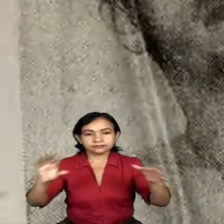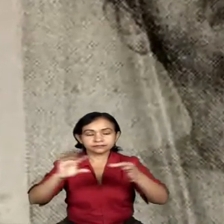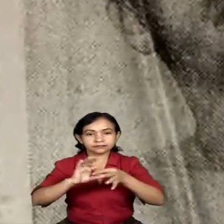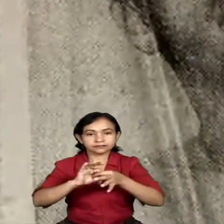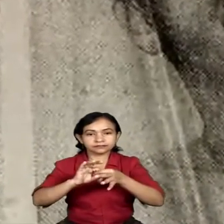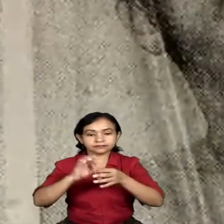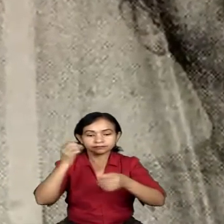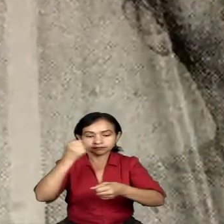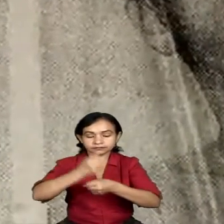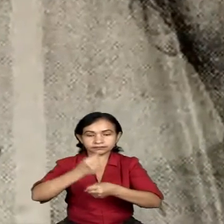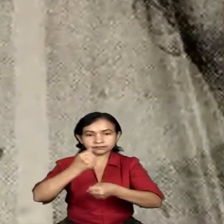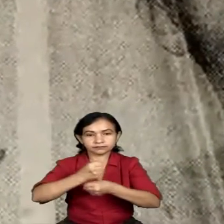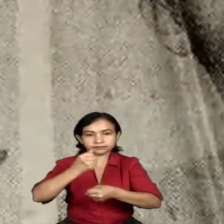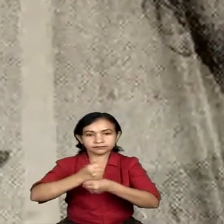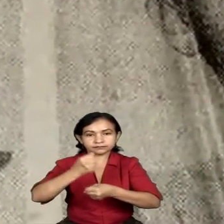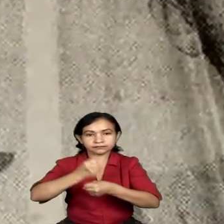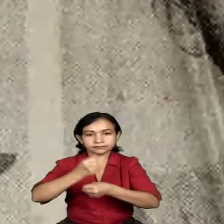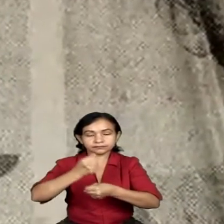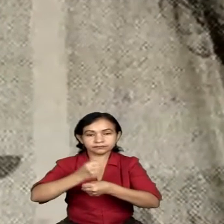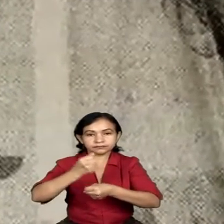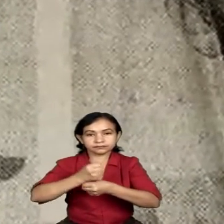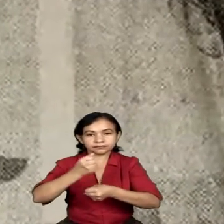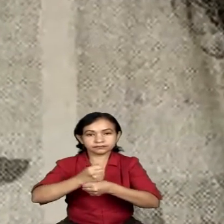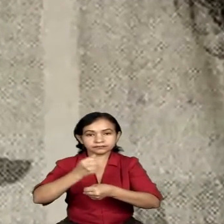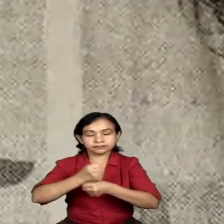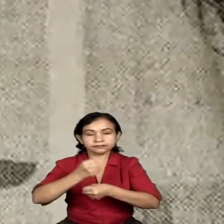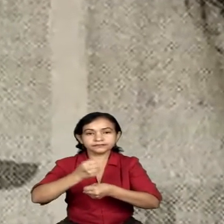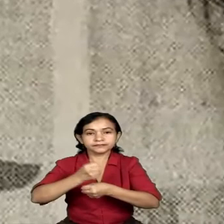reales, trabajando por esa